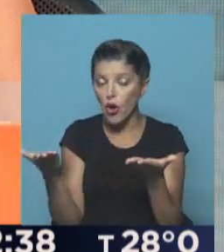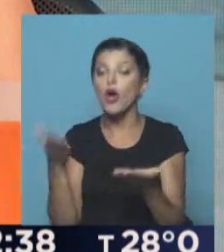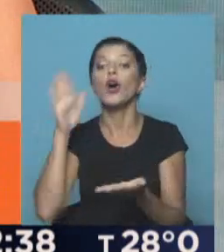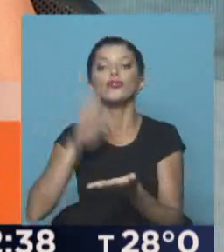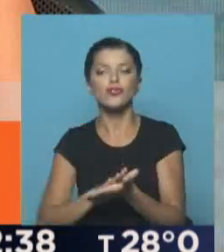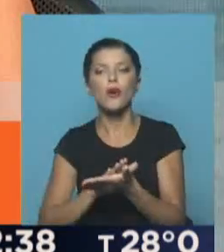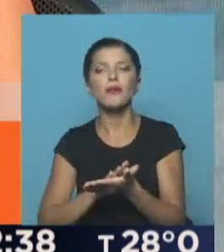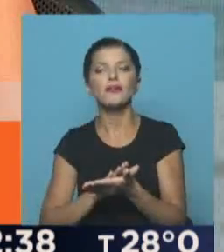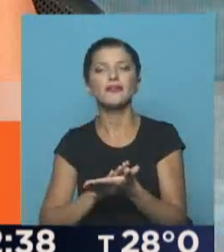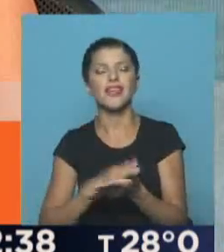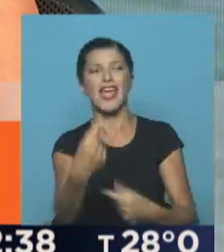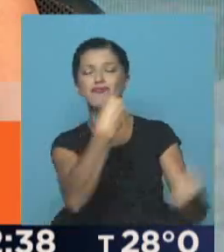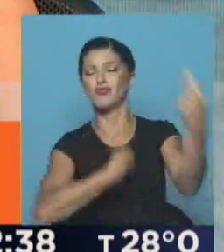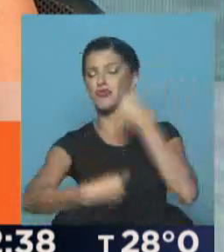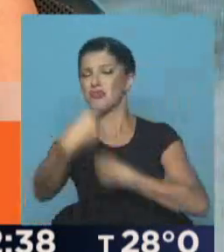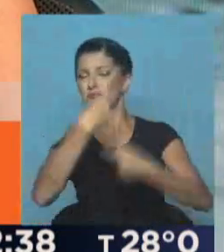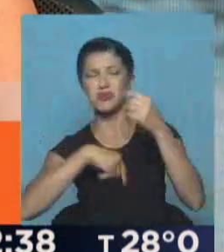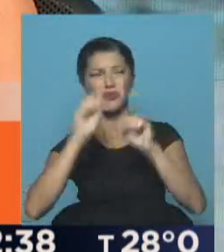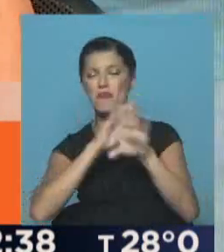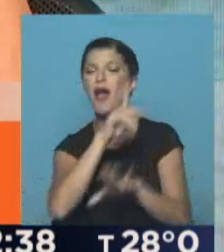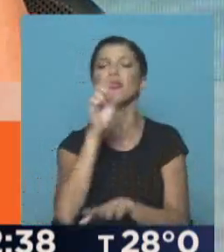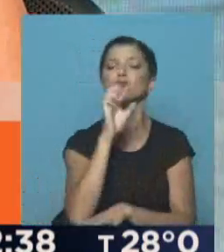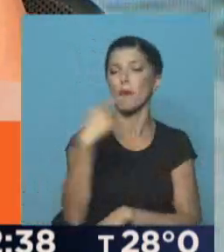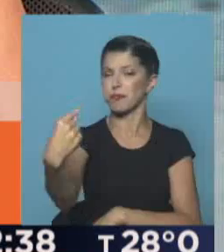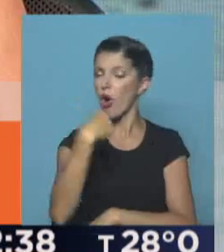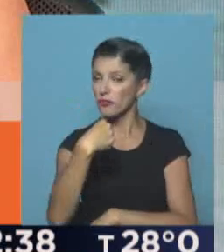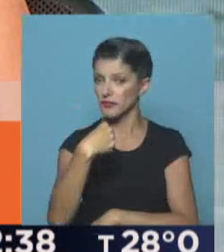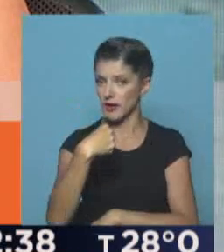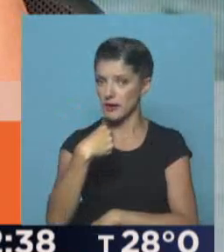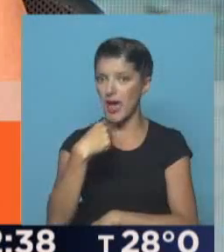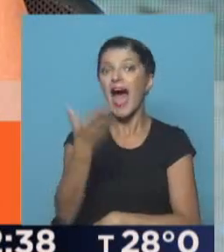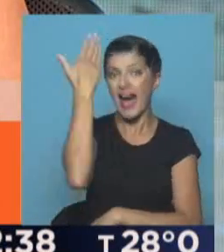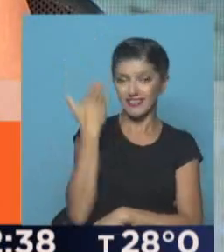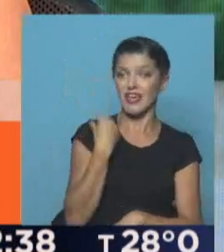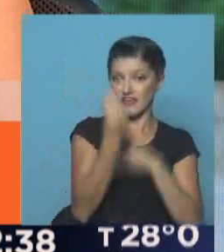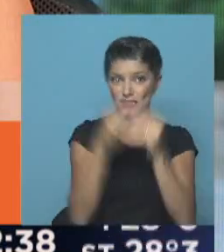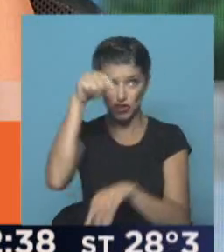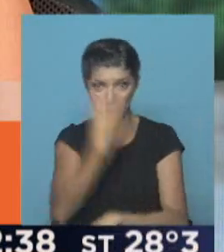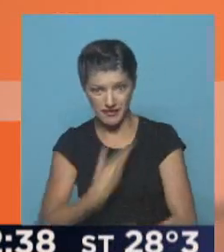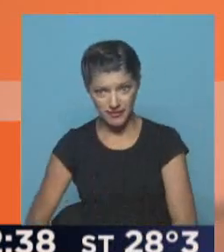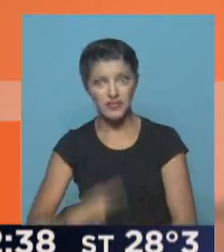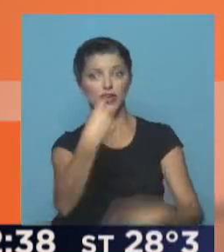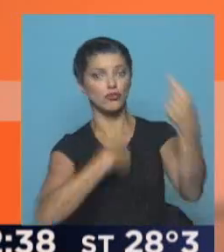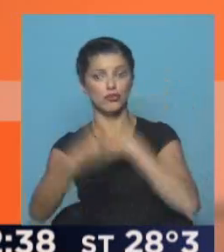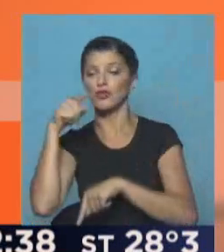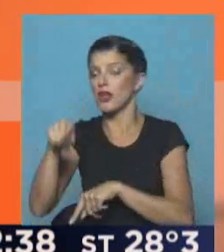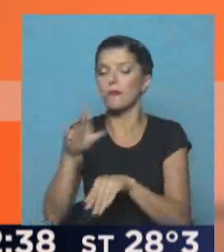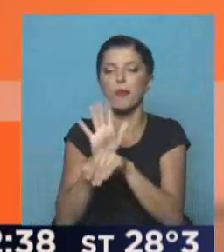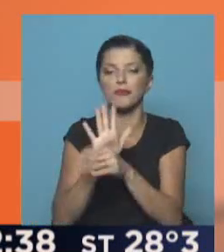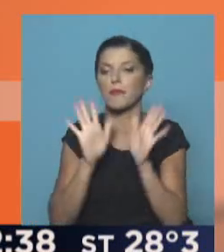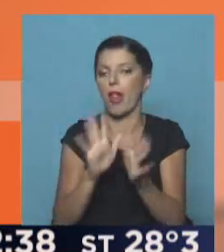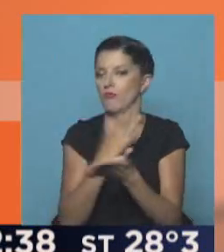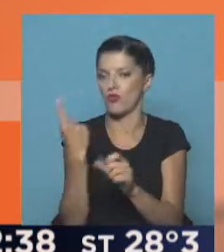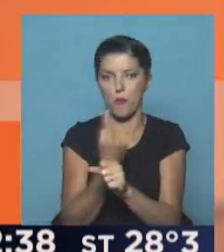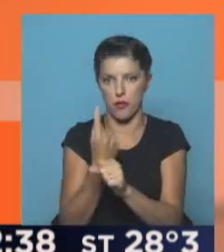a las humillaciones, los insultos y los maltratos de Donald Trump, ¿no? Tanto como candidato primero y ahora como presidente. ¿Qué es lo que percibís en la gente